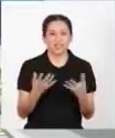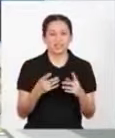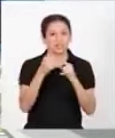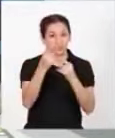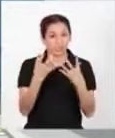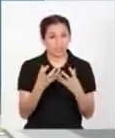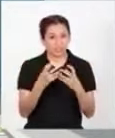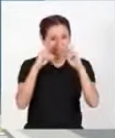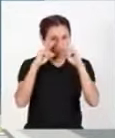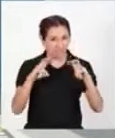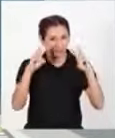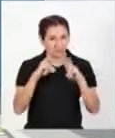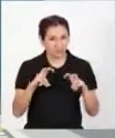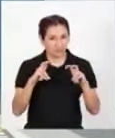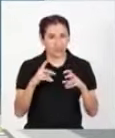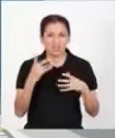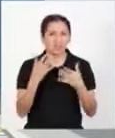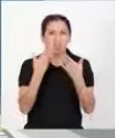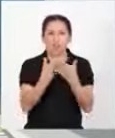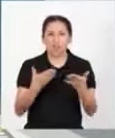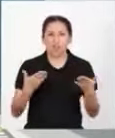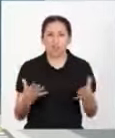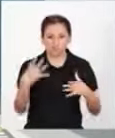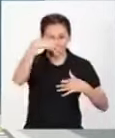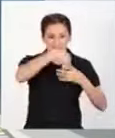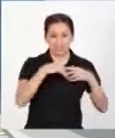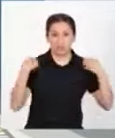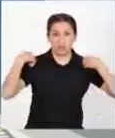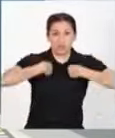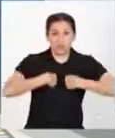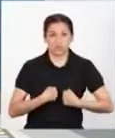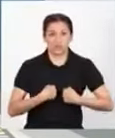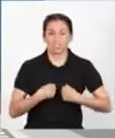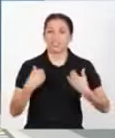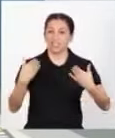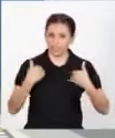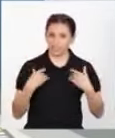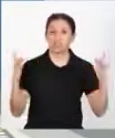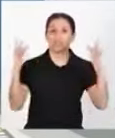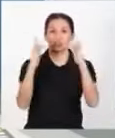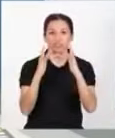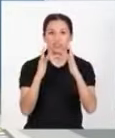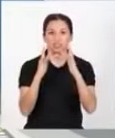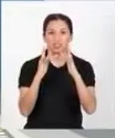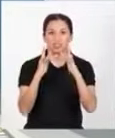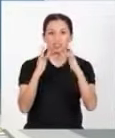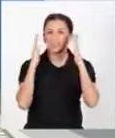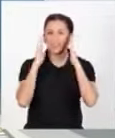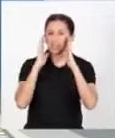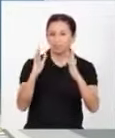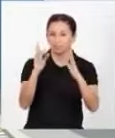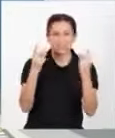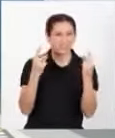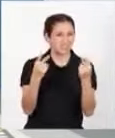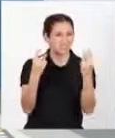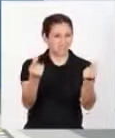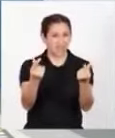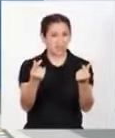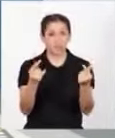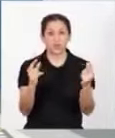toca ahora! Para abriguar los componentes de la mochila de emergencia es contactarnos con el